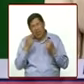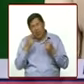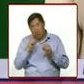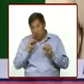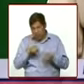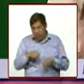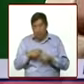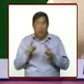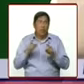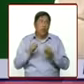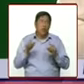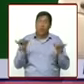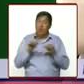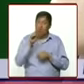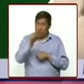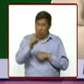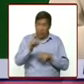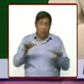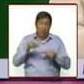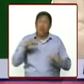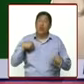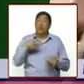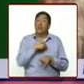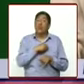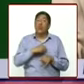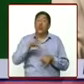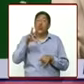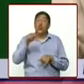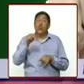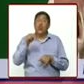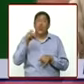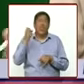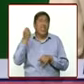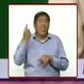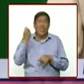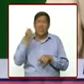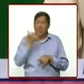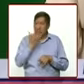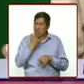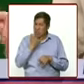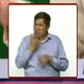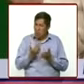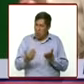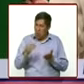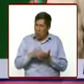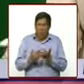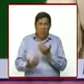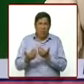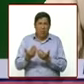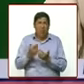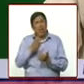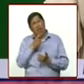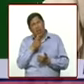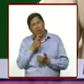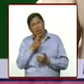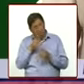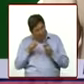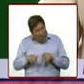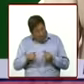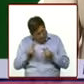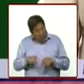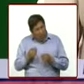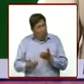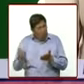lo posible. E igual que tú, igual que nosotros, no se explican lo que está pasando. ¿Quiénes están detrás justamente de